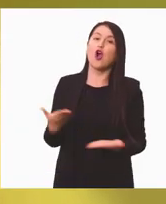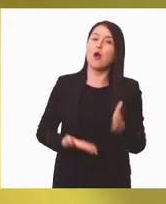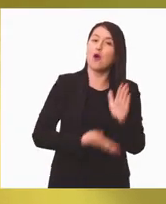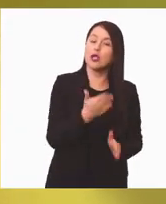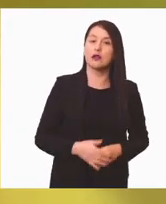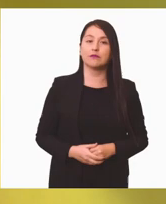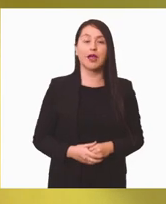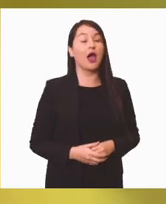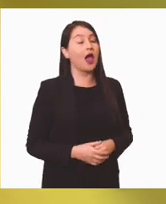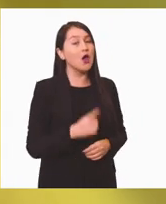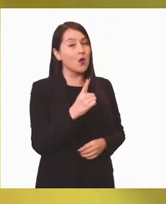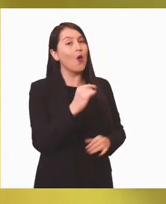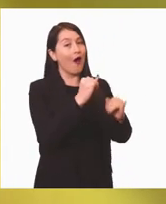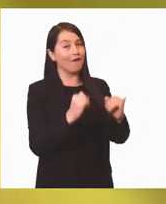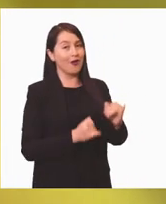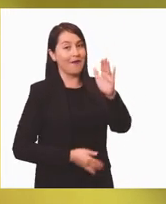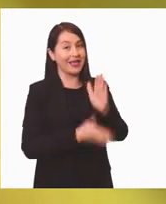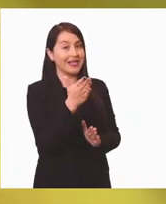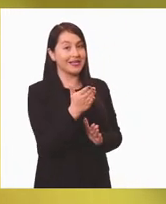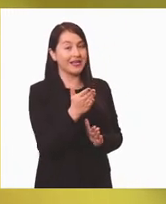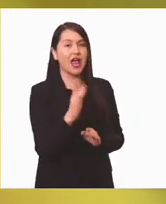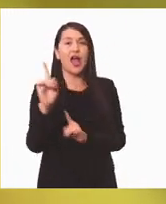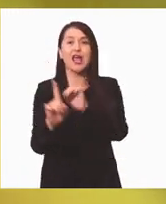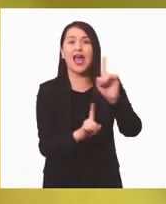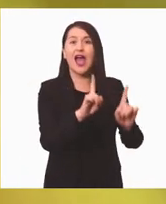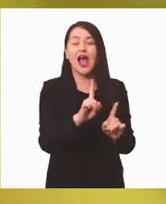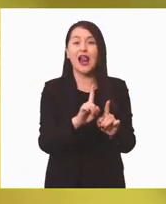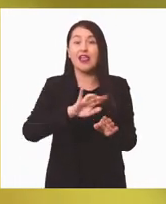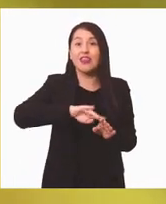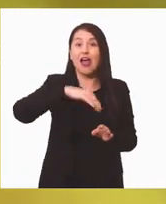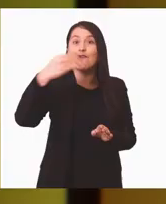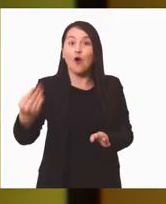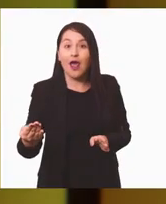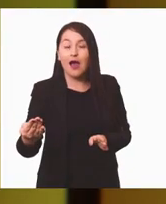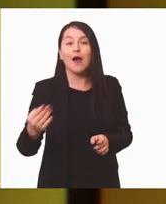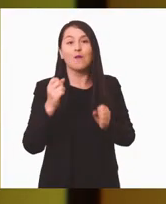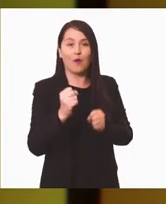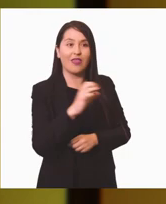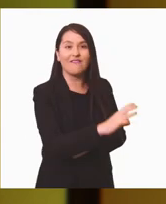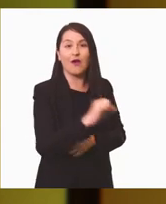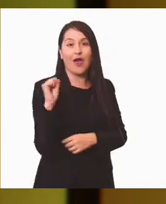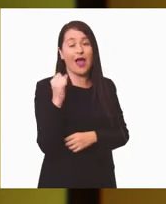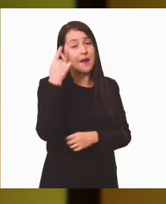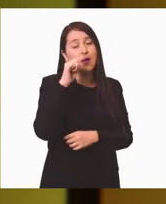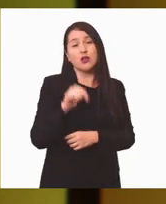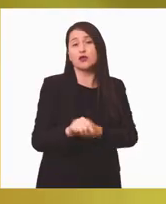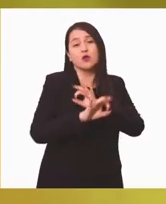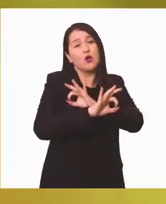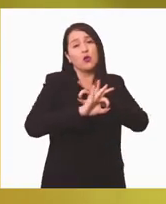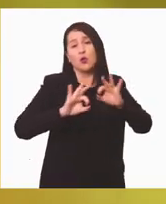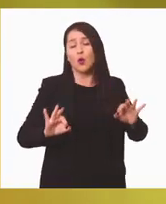Ah, solo hay una forma de salir de aquí. Que alguien del mundo exterior venga por ustedes. Pero eso nunca ha